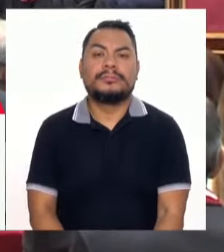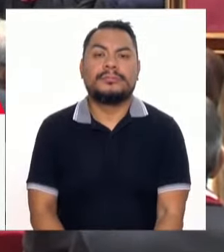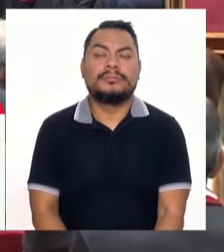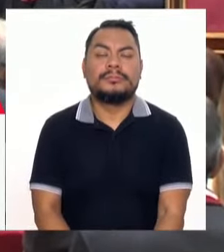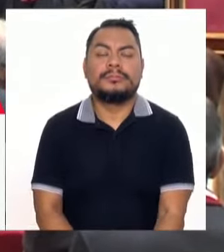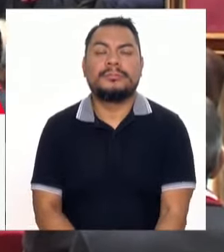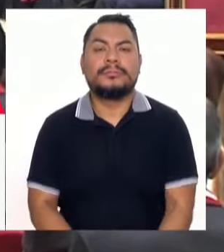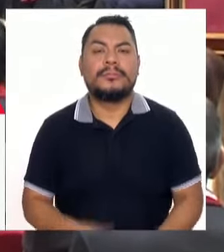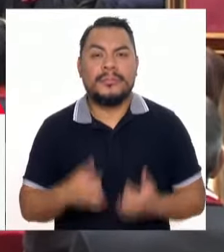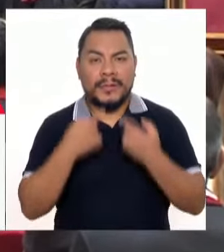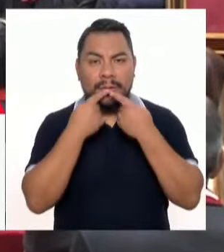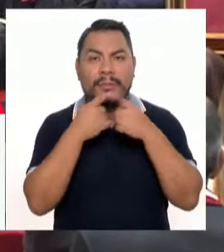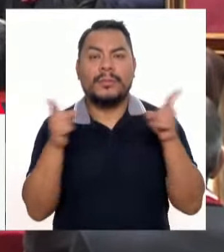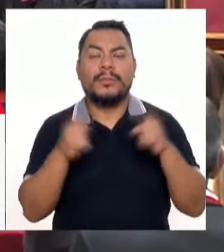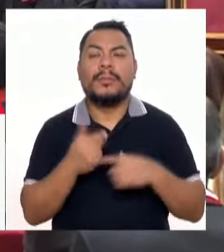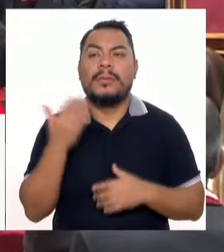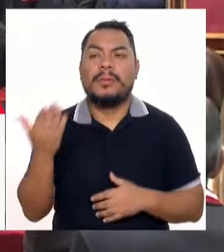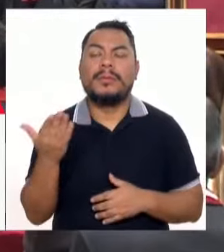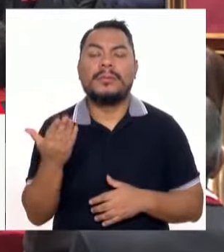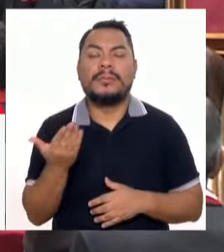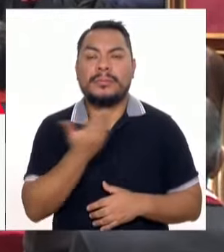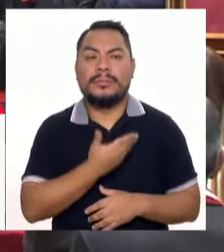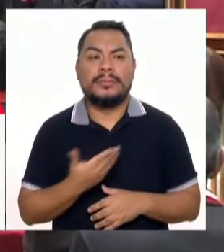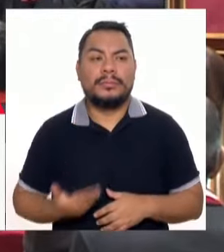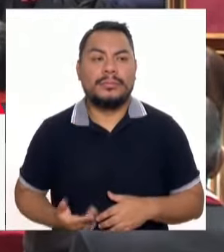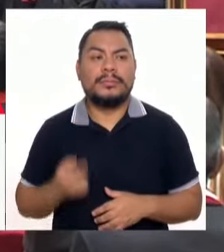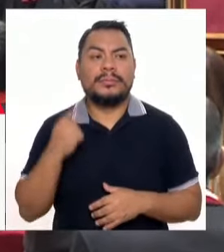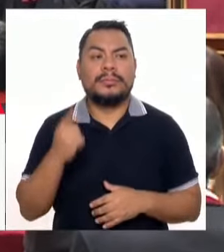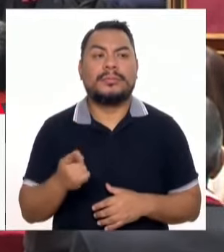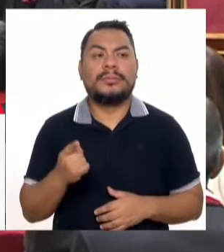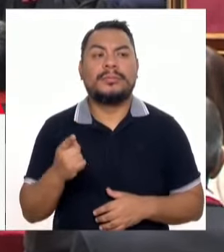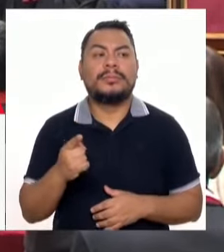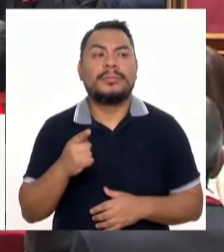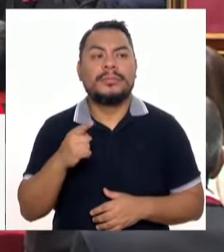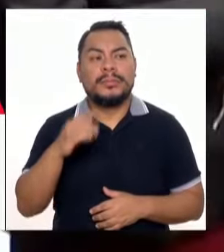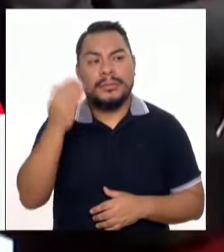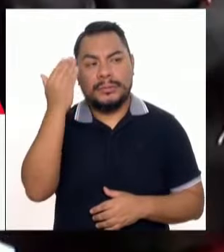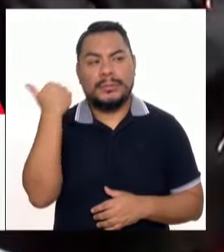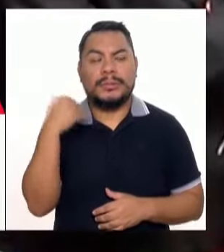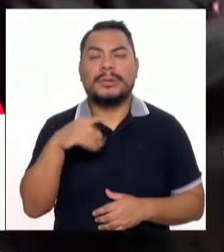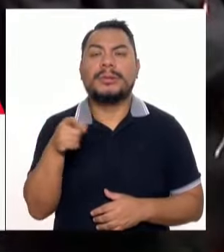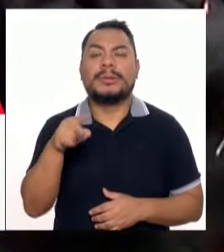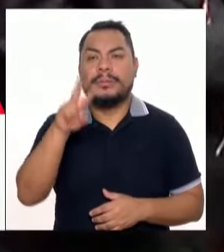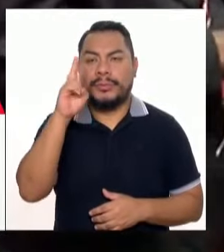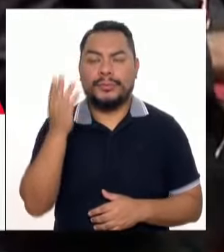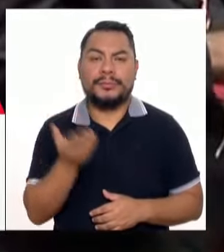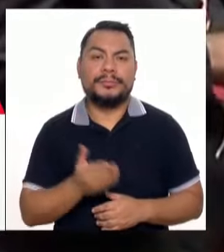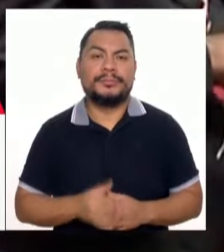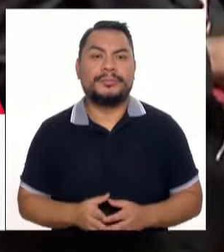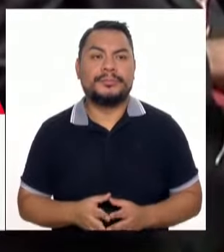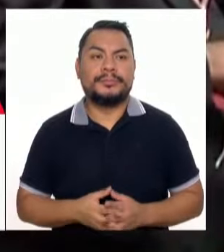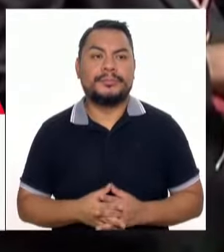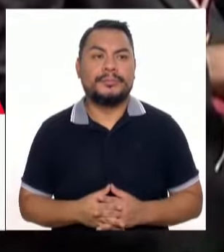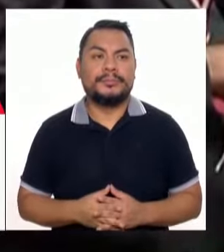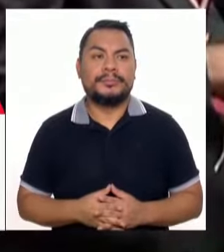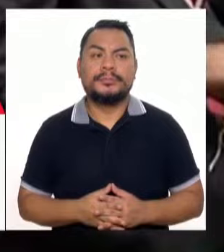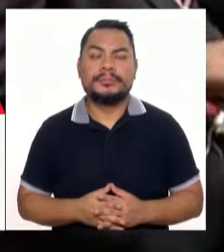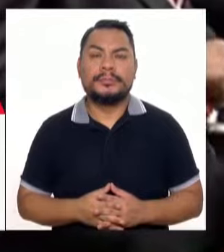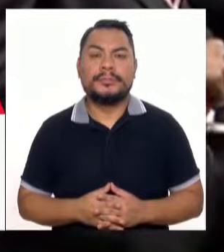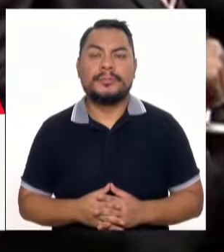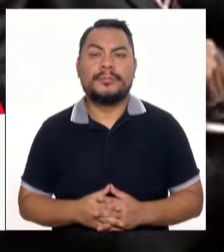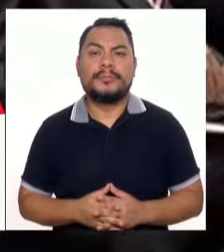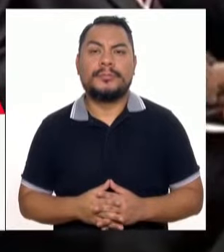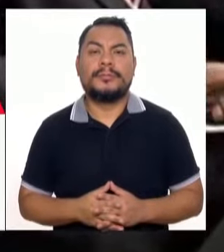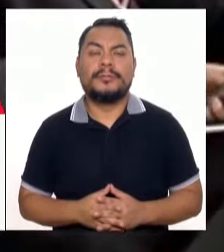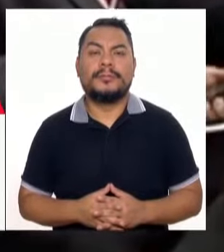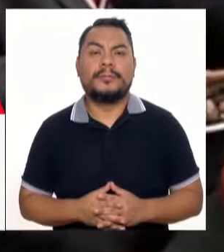Ercilia Boluarte Segarra, presidenta constitucional de la República. Ahora es momento de escuchar a la